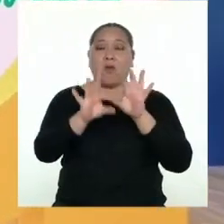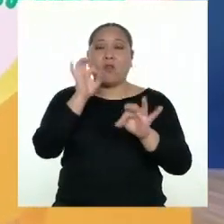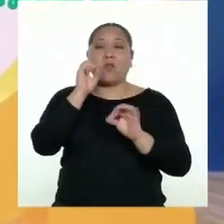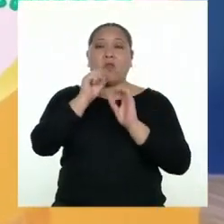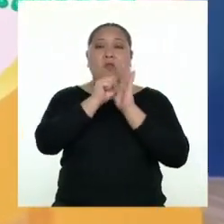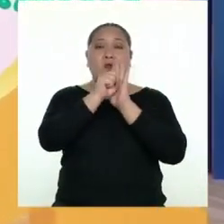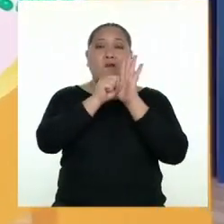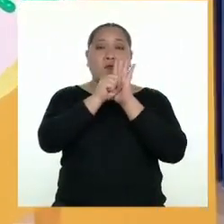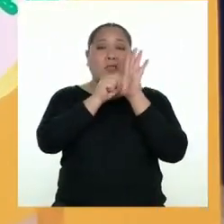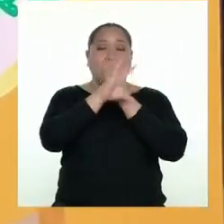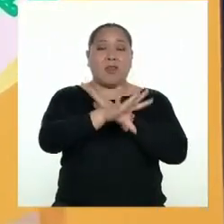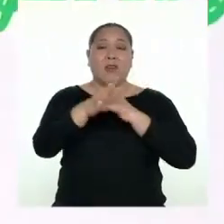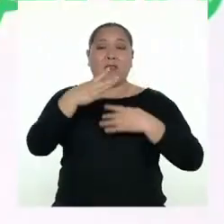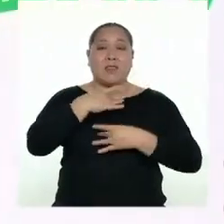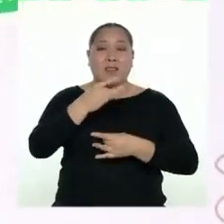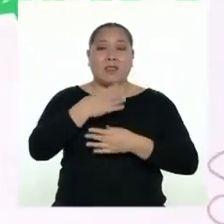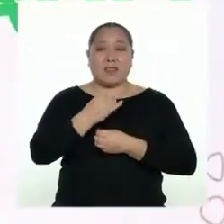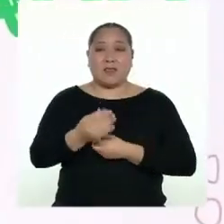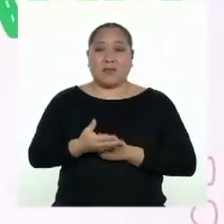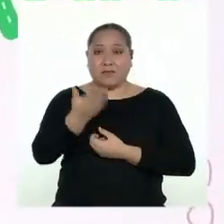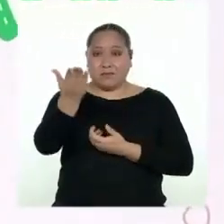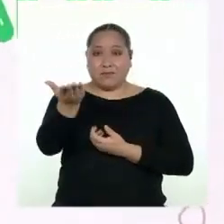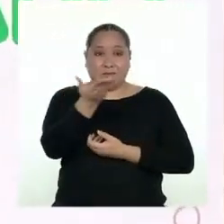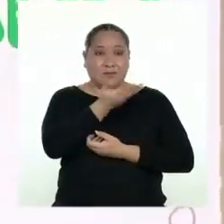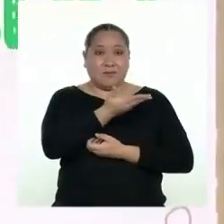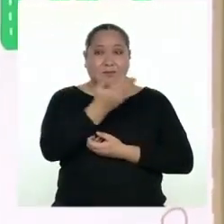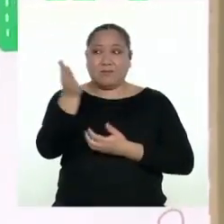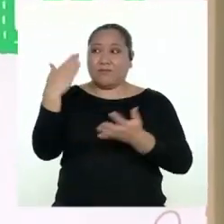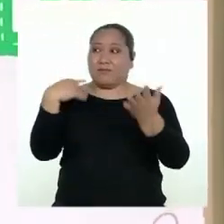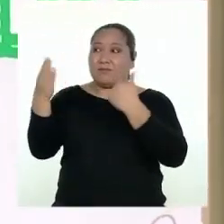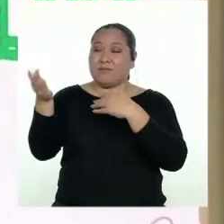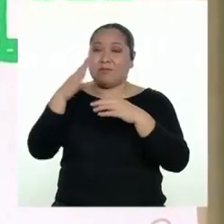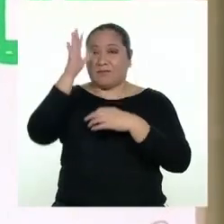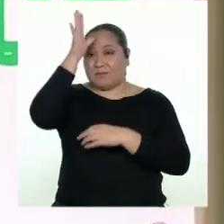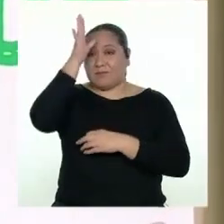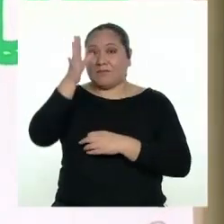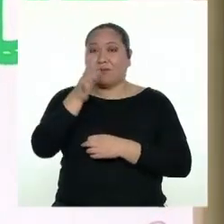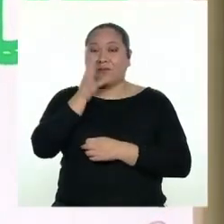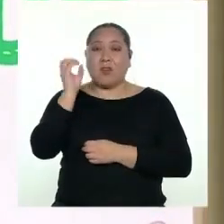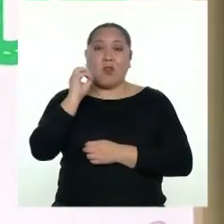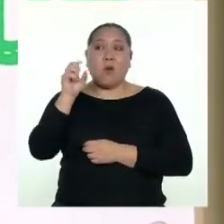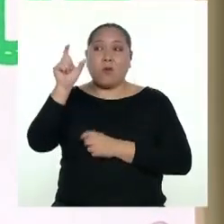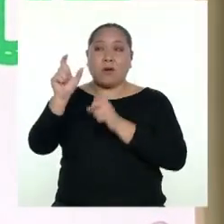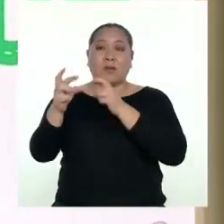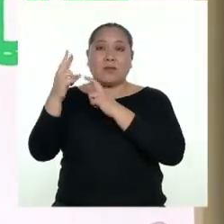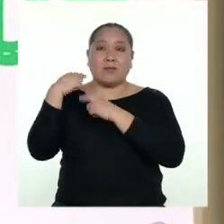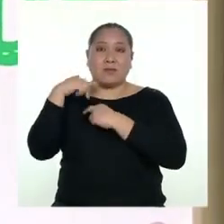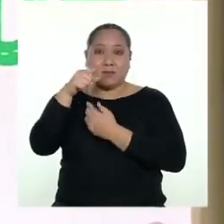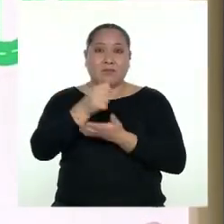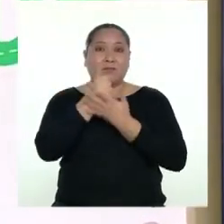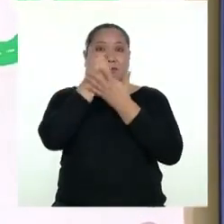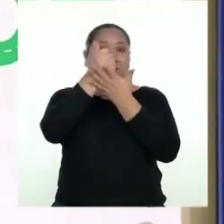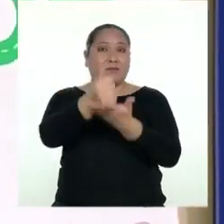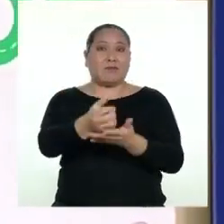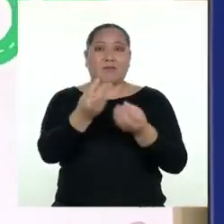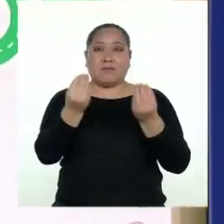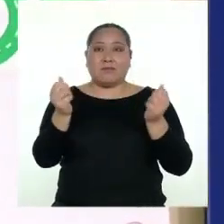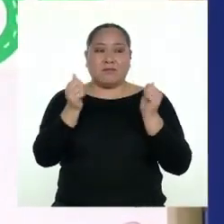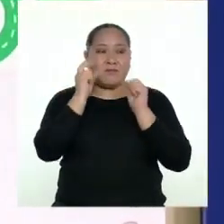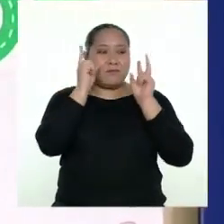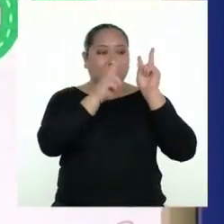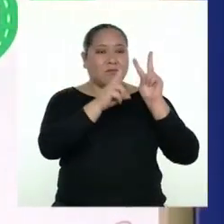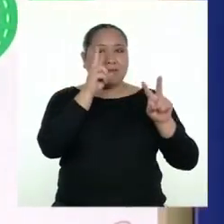video muy interesante. Las y los invito a pasarle la voz a sus padres o tutores. Creo que les será de gran utilidad verlo